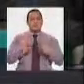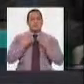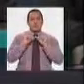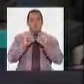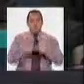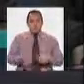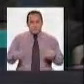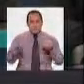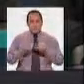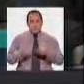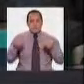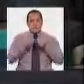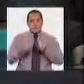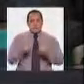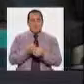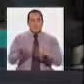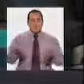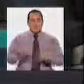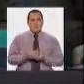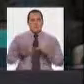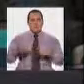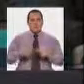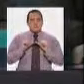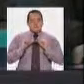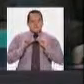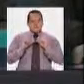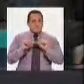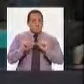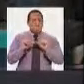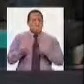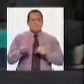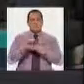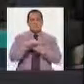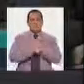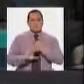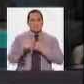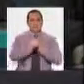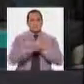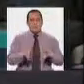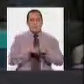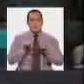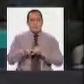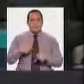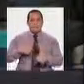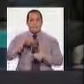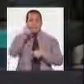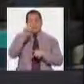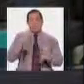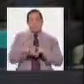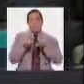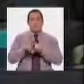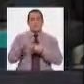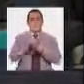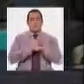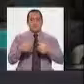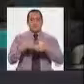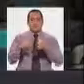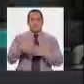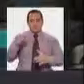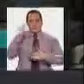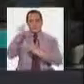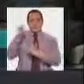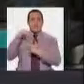seguiremos aún con estas circunstancias, reitero, defendiendo al país y defendiendo a los comandos Chavín de